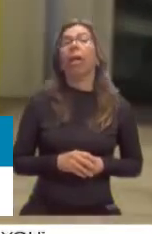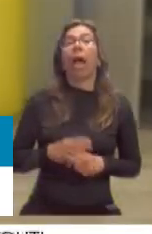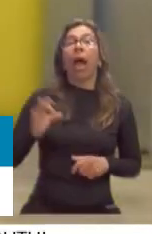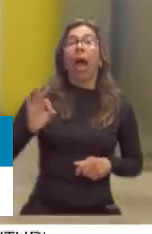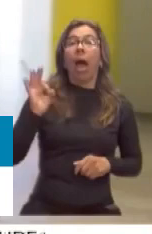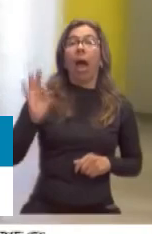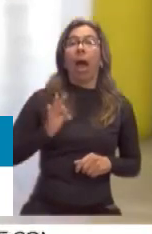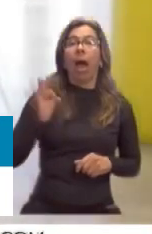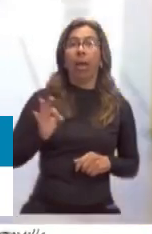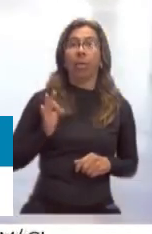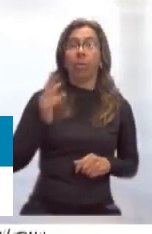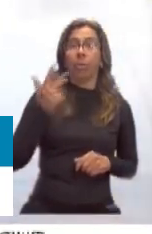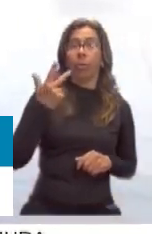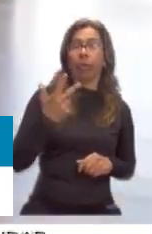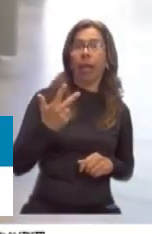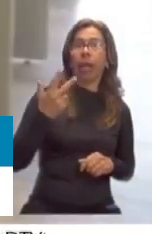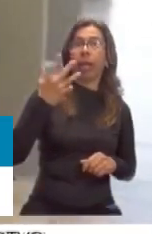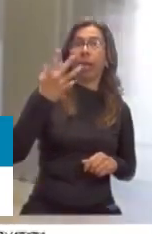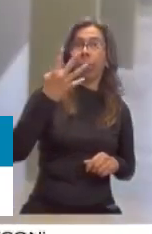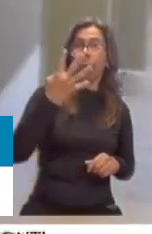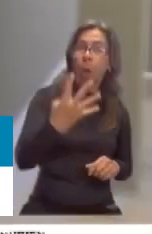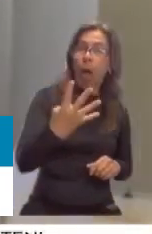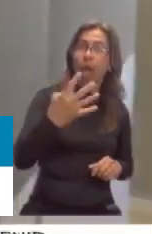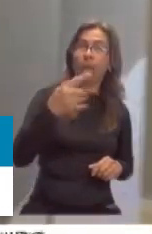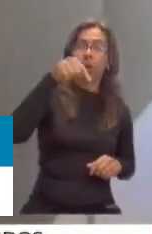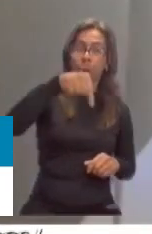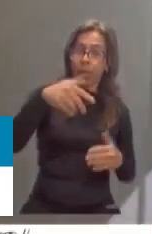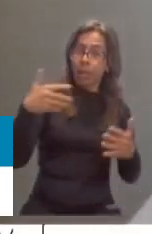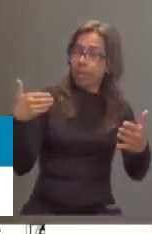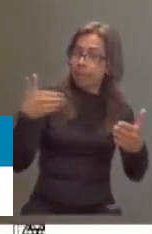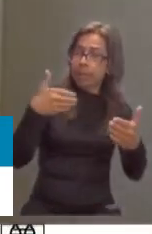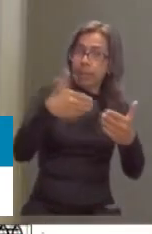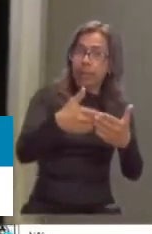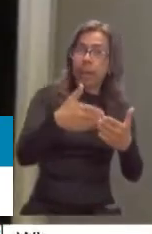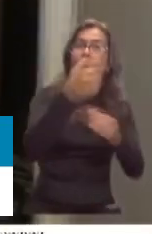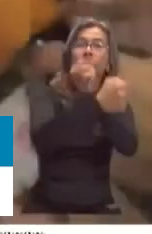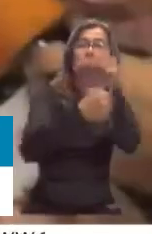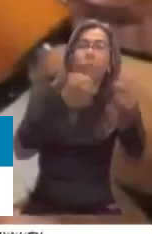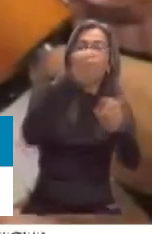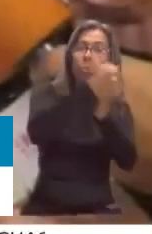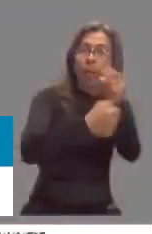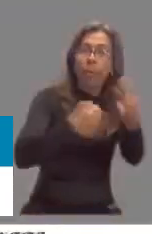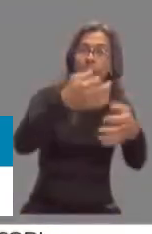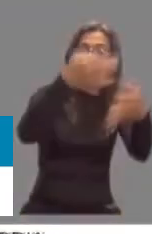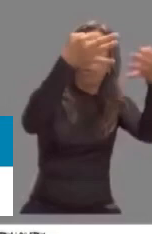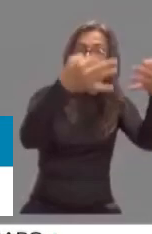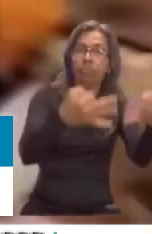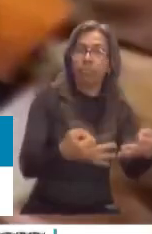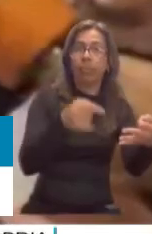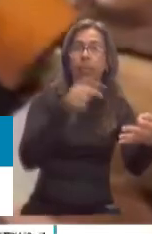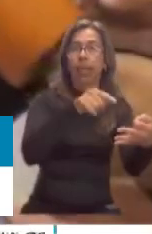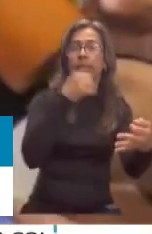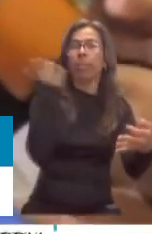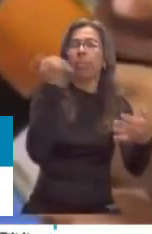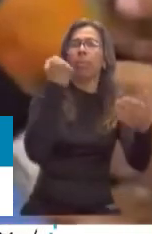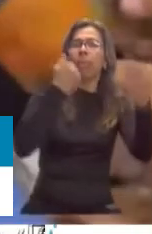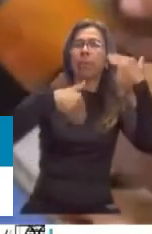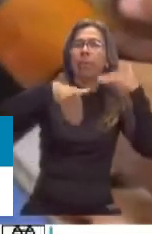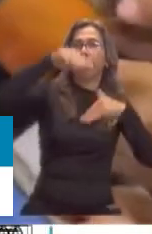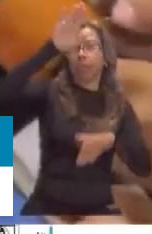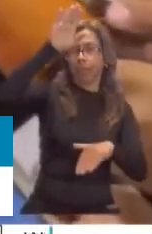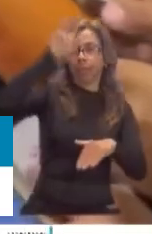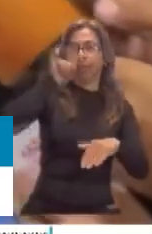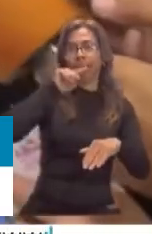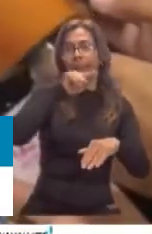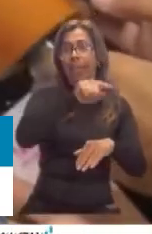3-4 años tienen un esquema de funcionamiento adecuado. Y en ese contexto lo importante es que